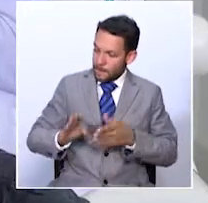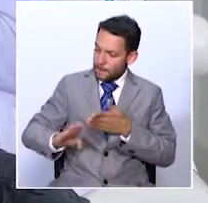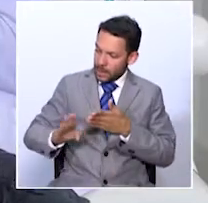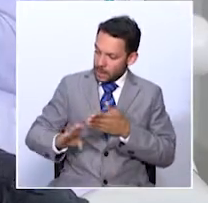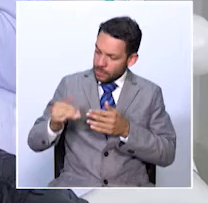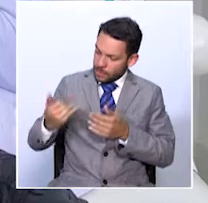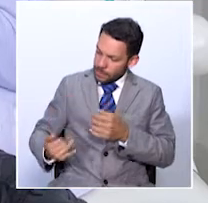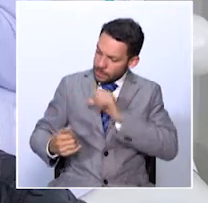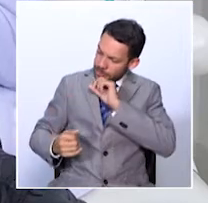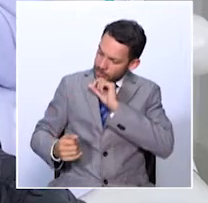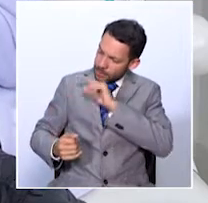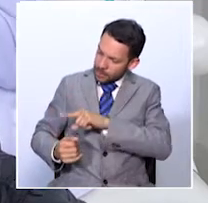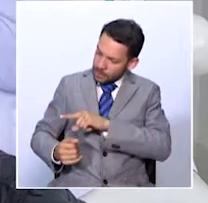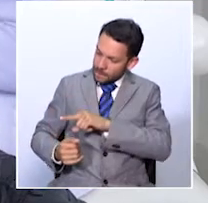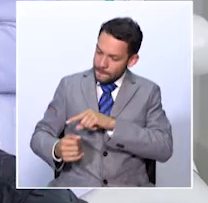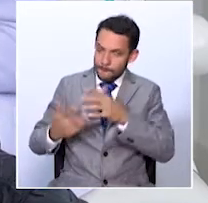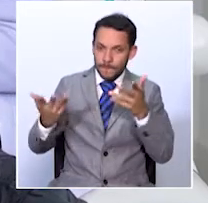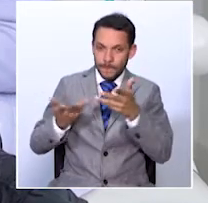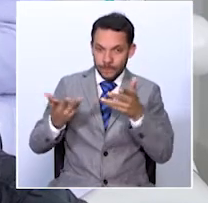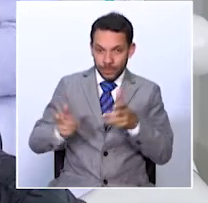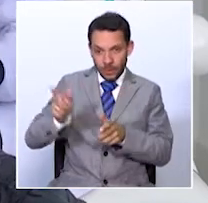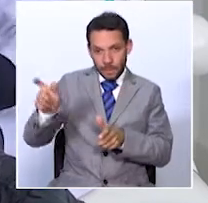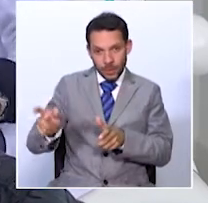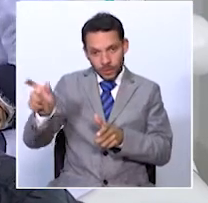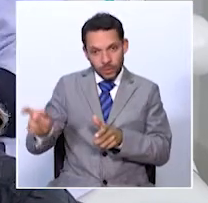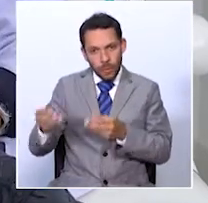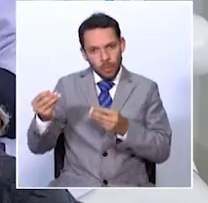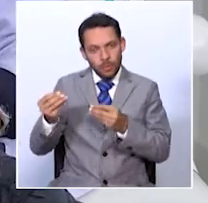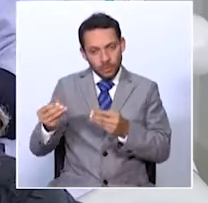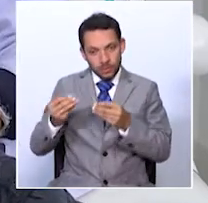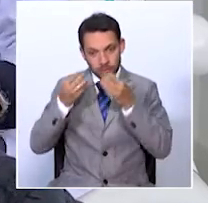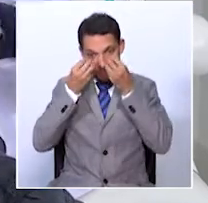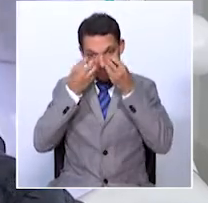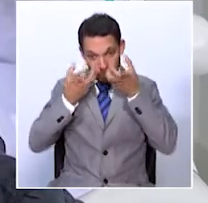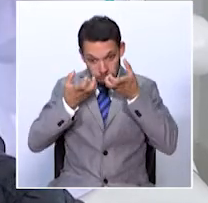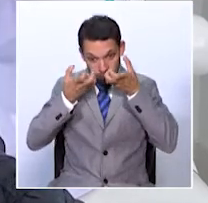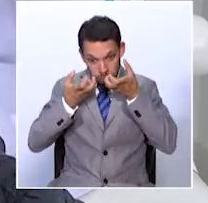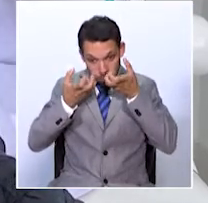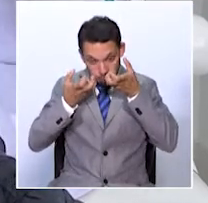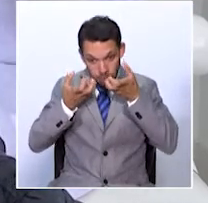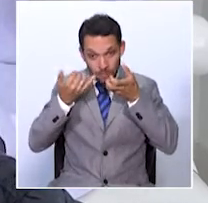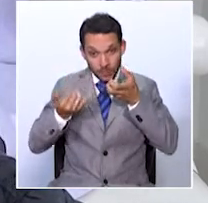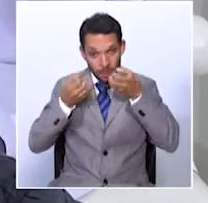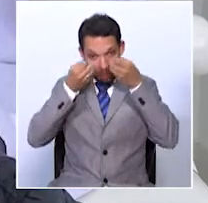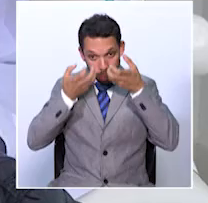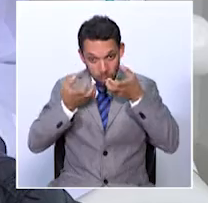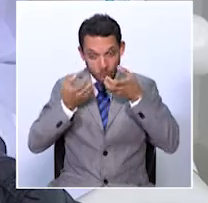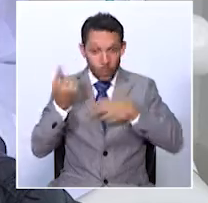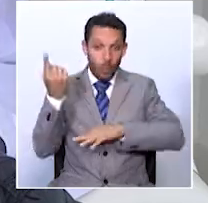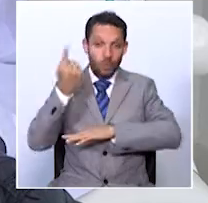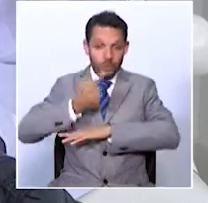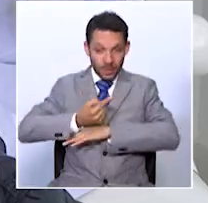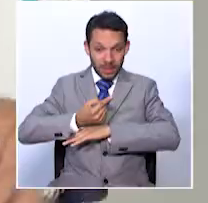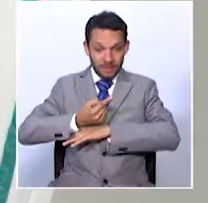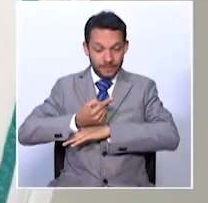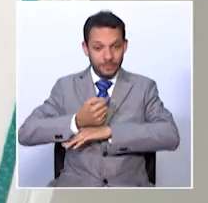que son frecuentes en muchos pacientes, yo he visto que en el transcurso del día, cuando las